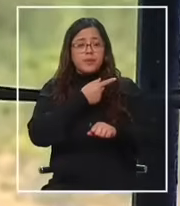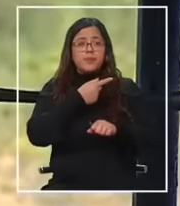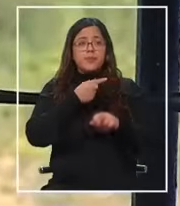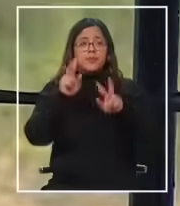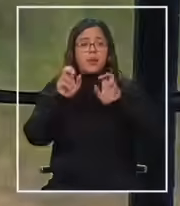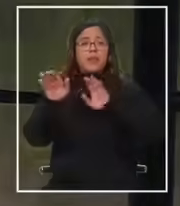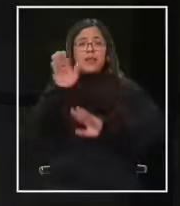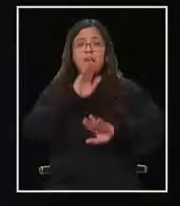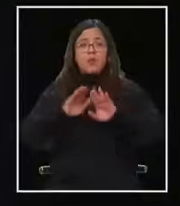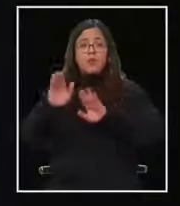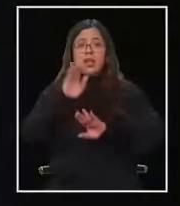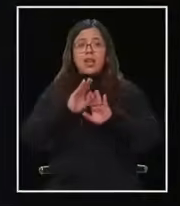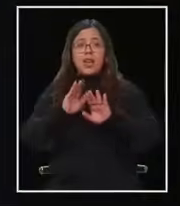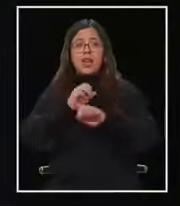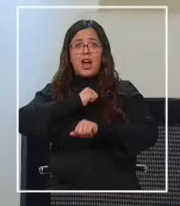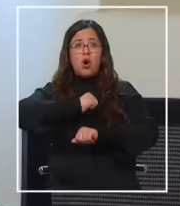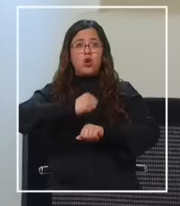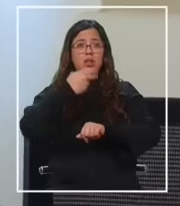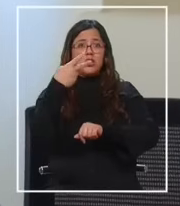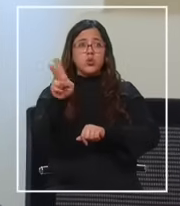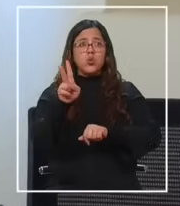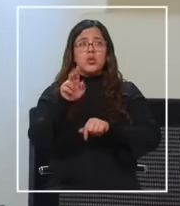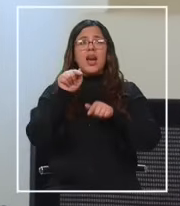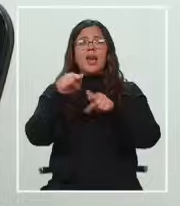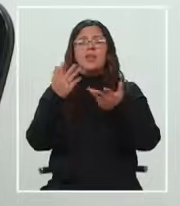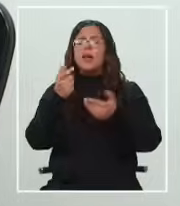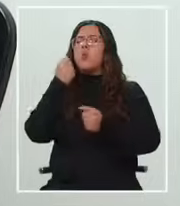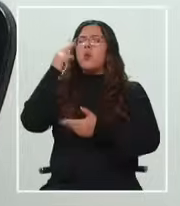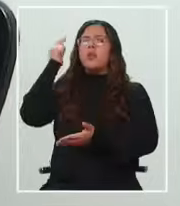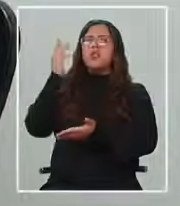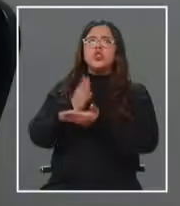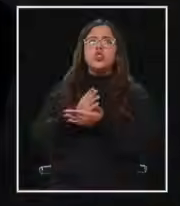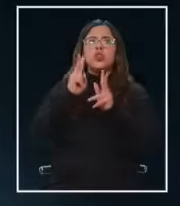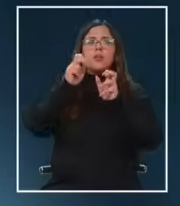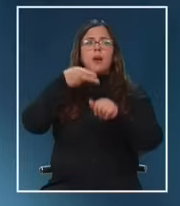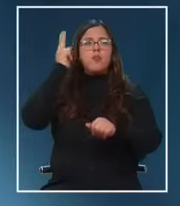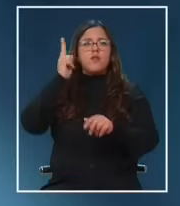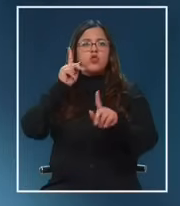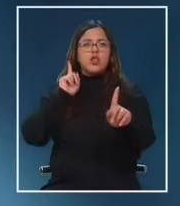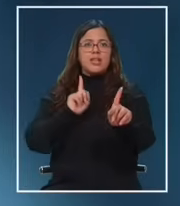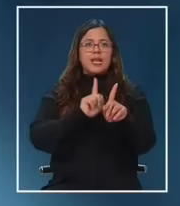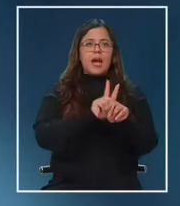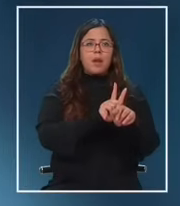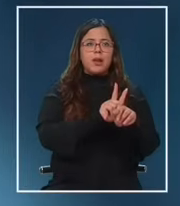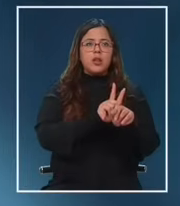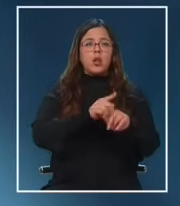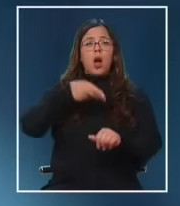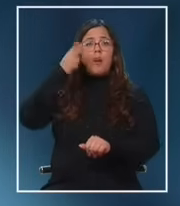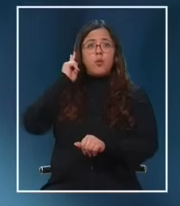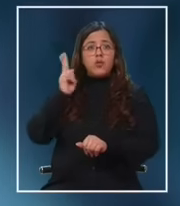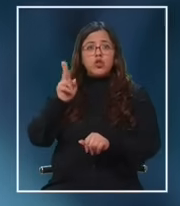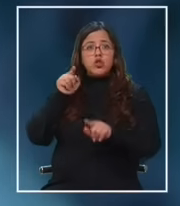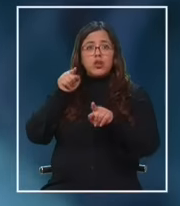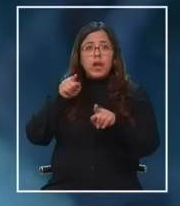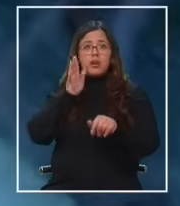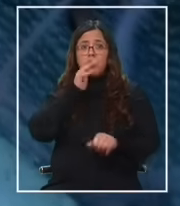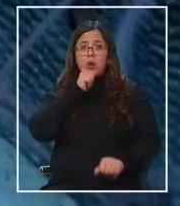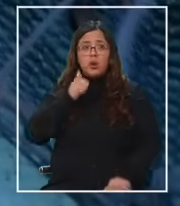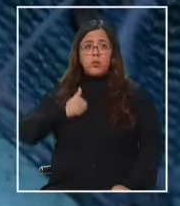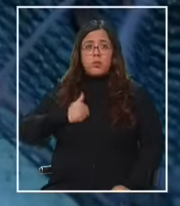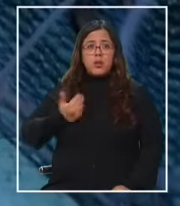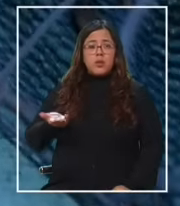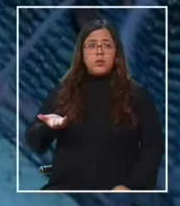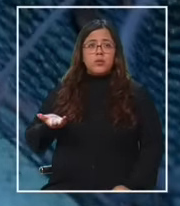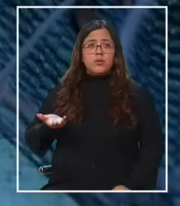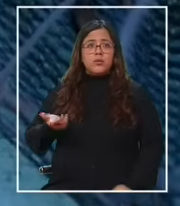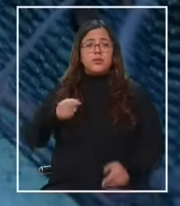de protegerla de él es esta. ¿Qué medidas se tomaron? Prohibiciones de acercarse. Prohibiciones que tampoco se cumplen.